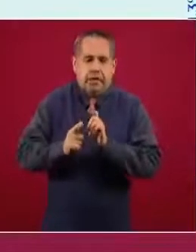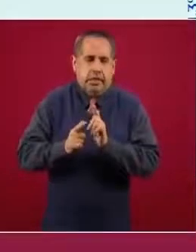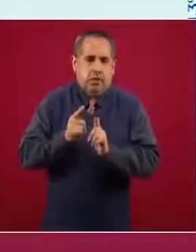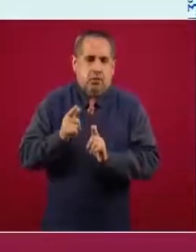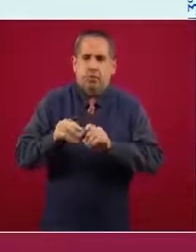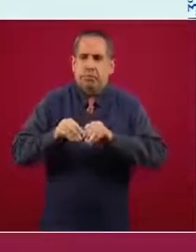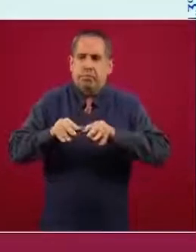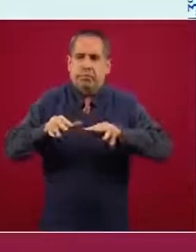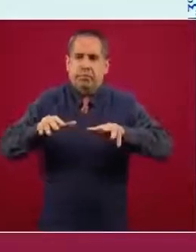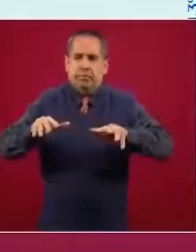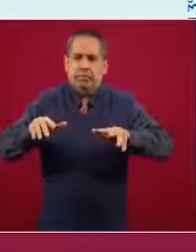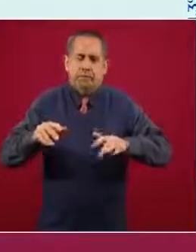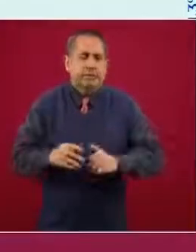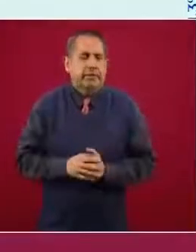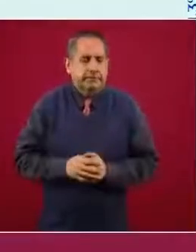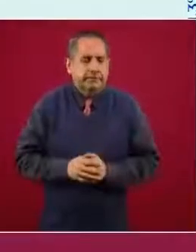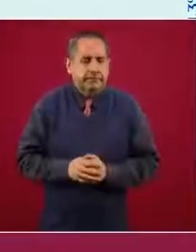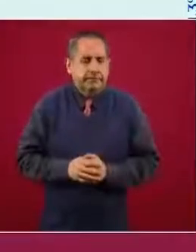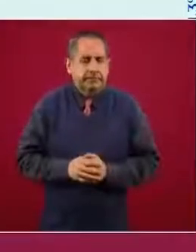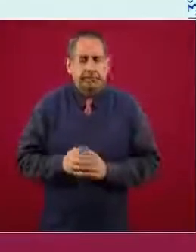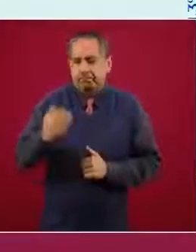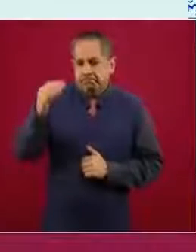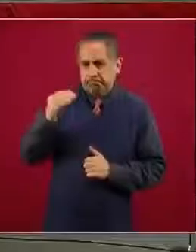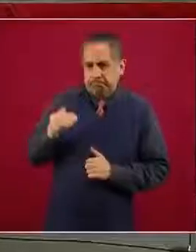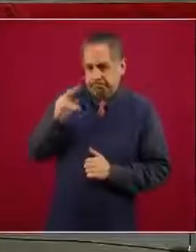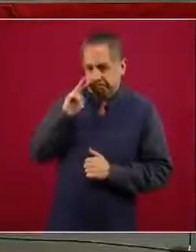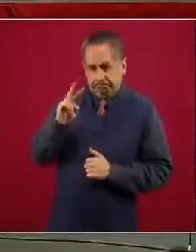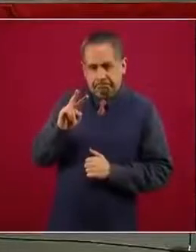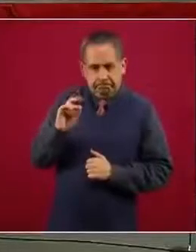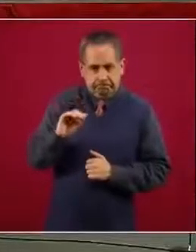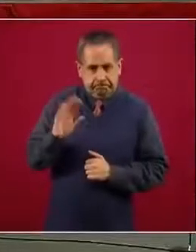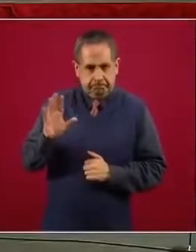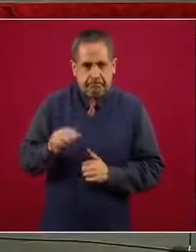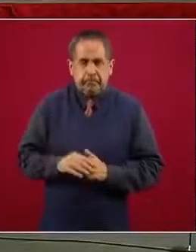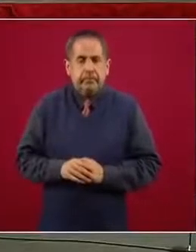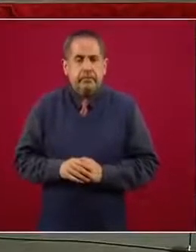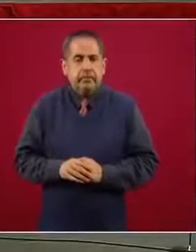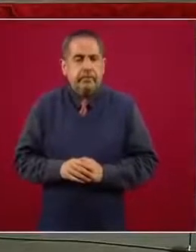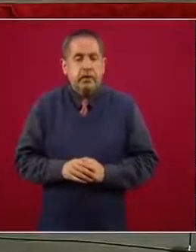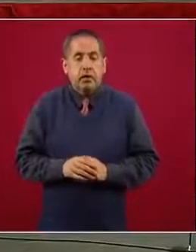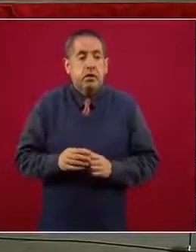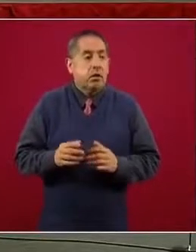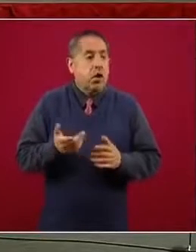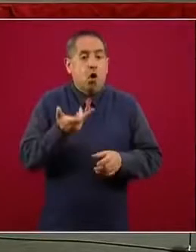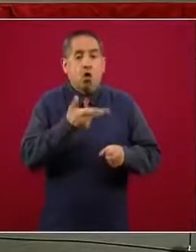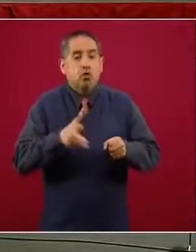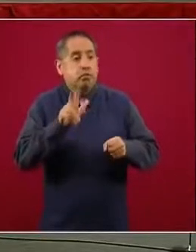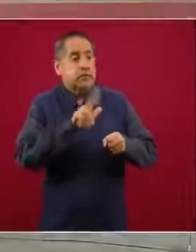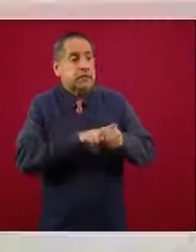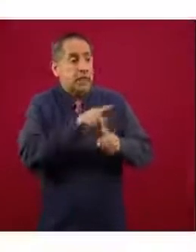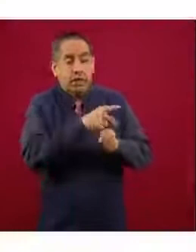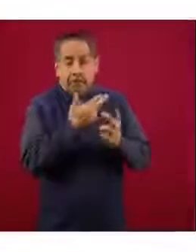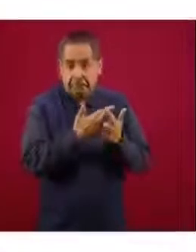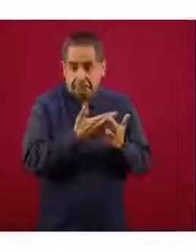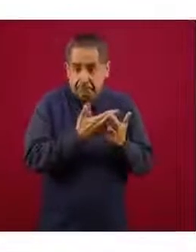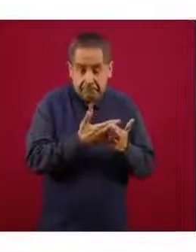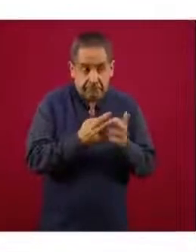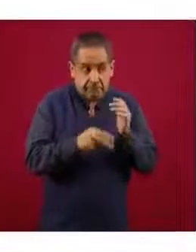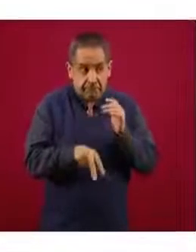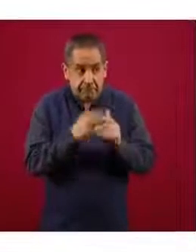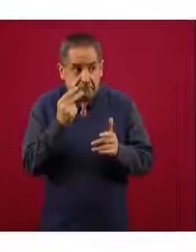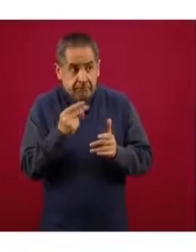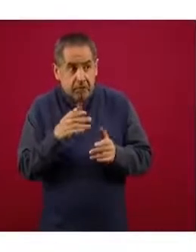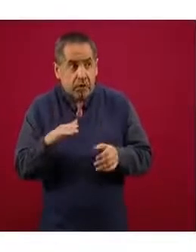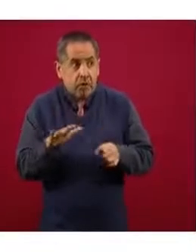de funciones. Veamos la siguiente diapositiva. La ocupación y disponibilidad hospitalaria. Ya veníamos